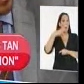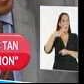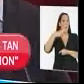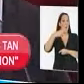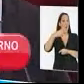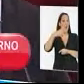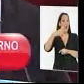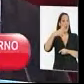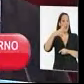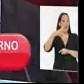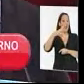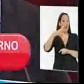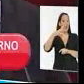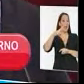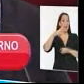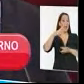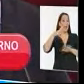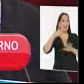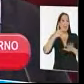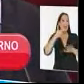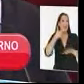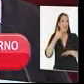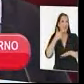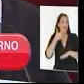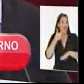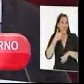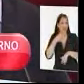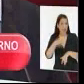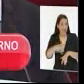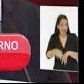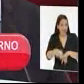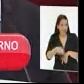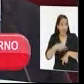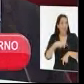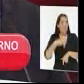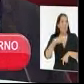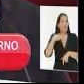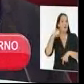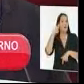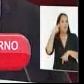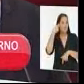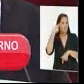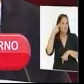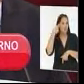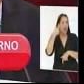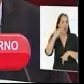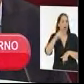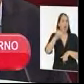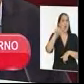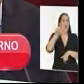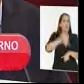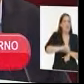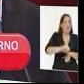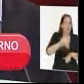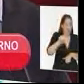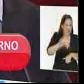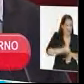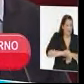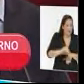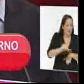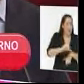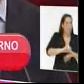que retroceder. Eso también es falta de política. Claro, para vos eso es falta de política. Para vos eso se habla antes y